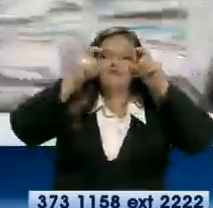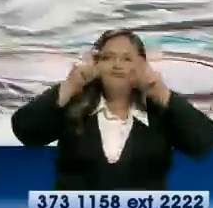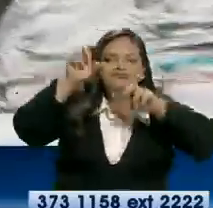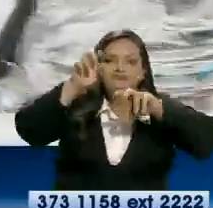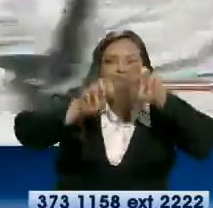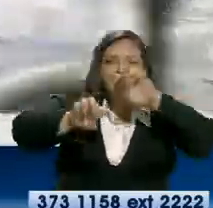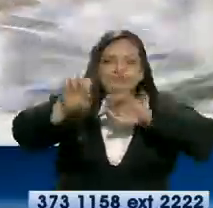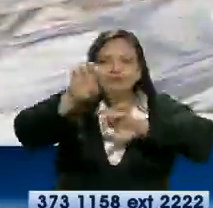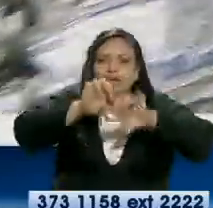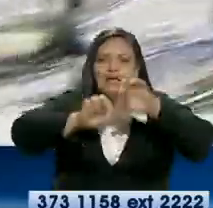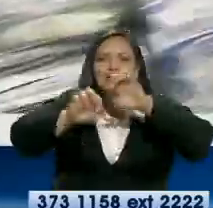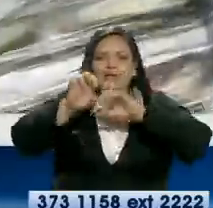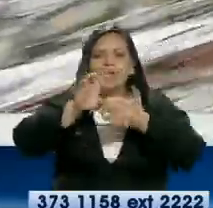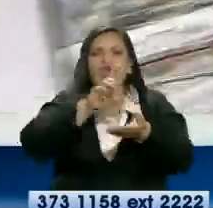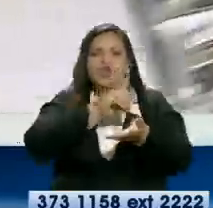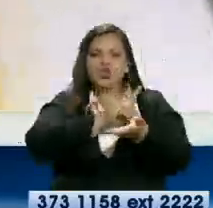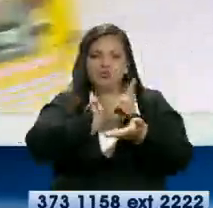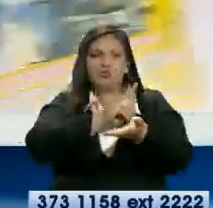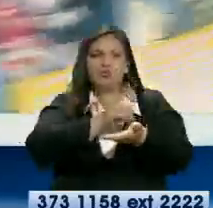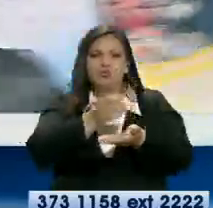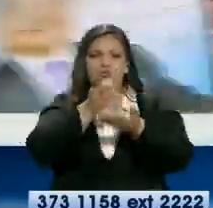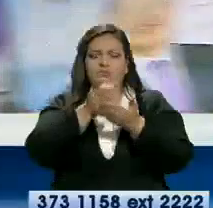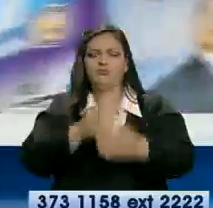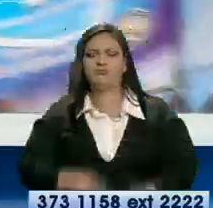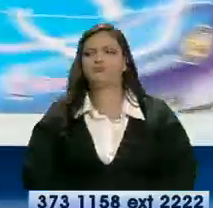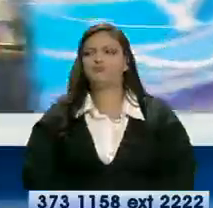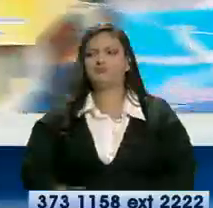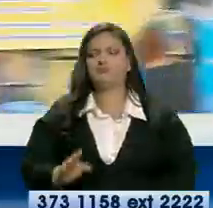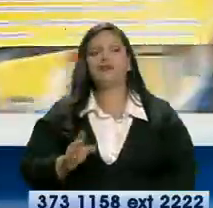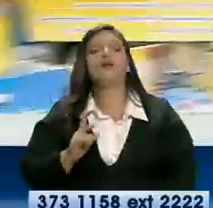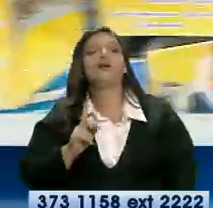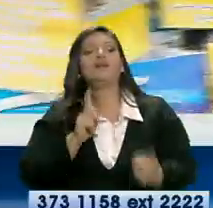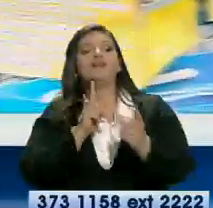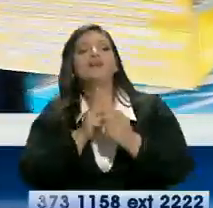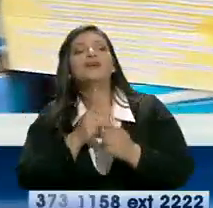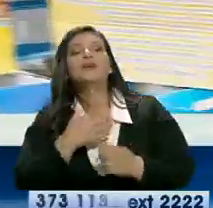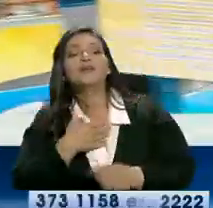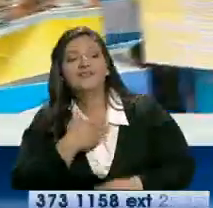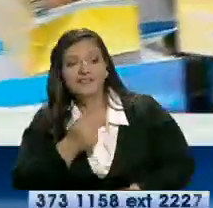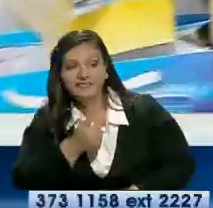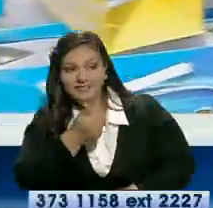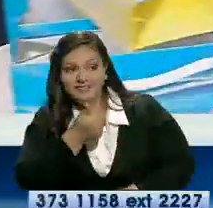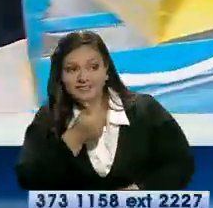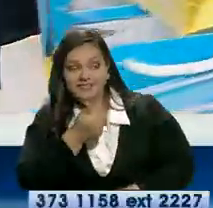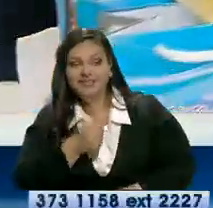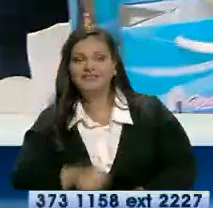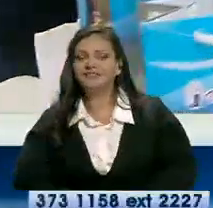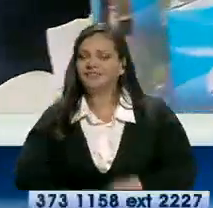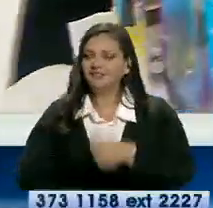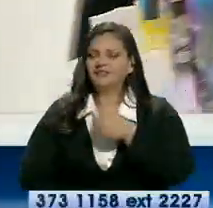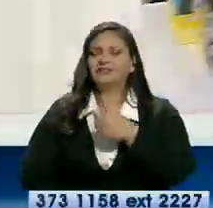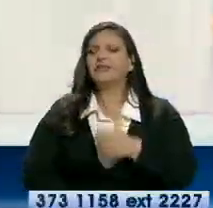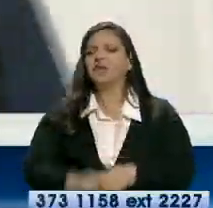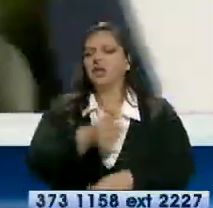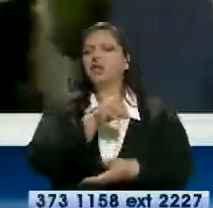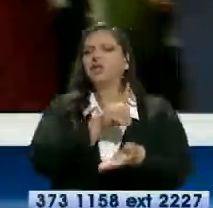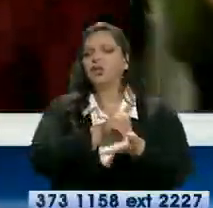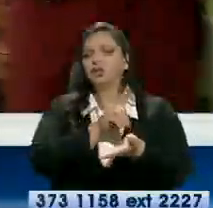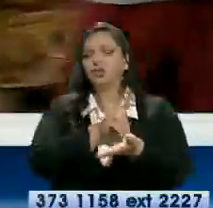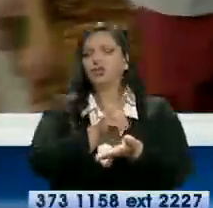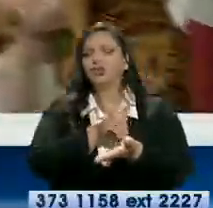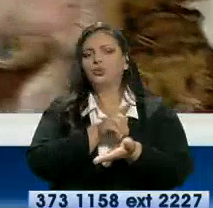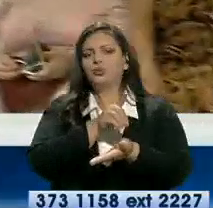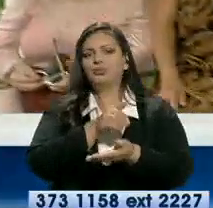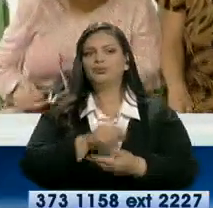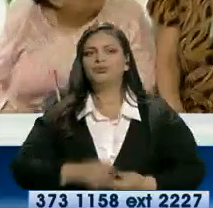el doctor mientras aquí le hace el doctor. Examen visual. ¿Cómo está, doctor? ¿Todo bien? Ya. Él es el que toma los exámenes. Él es el usted que es el que hace la medida. Así es. Aquí vamos